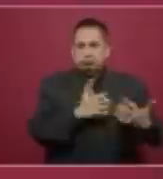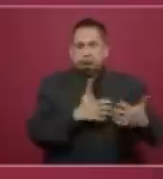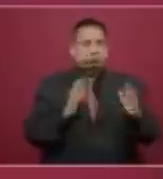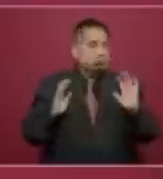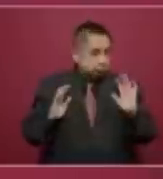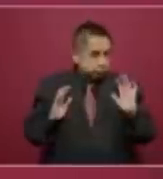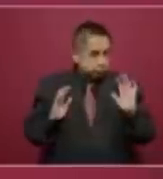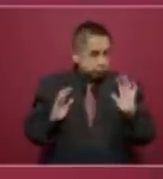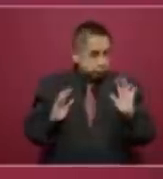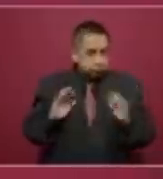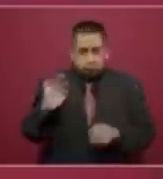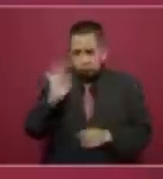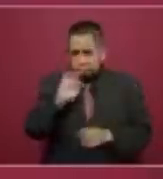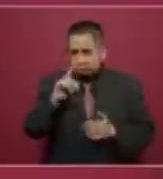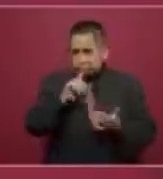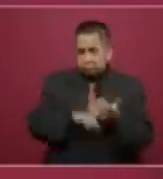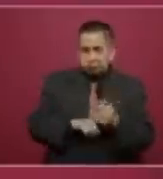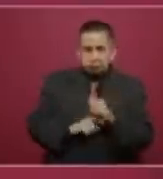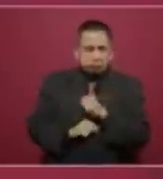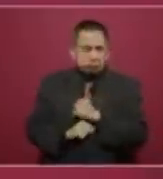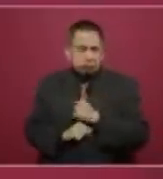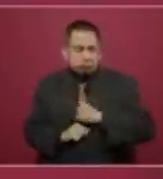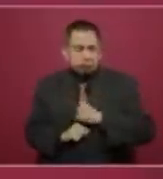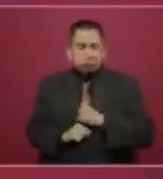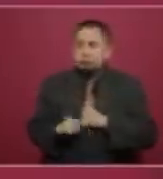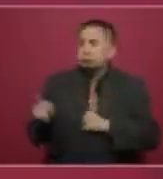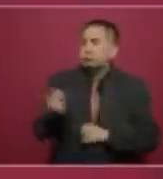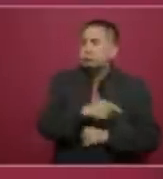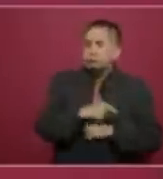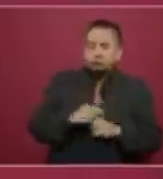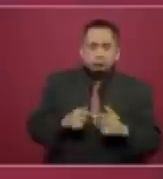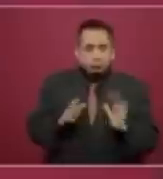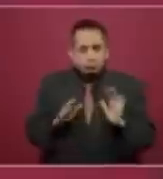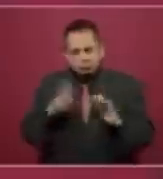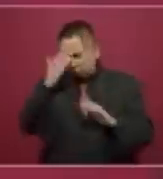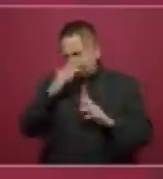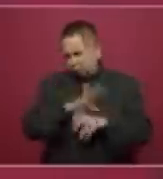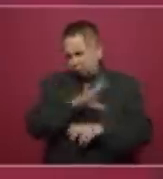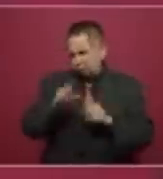si había o no influyentismo, saber todo.